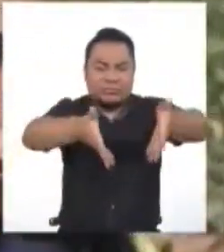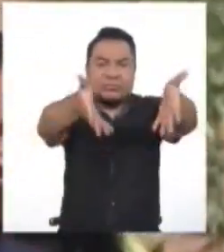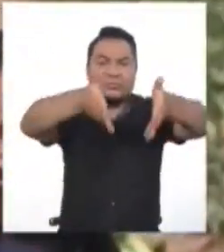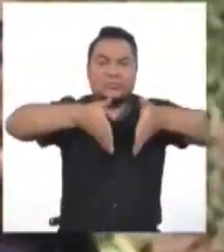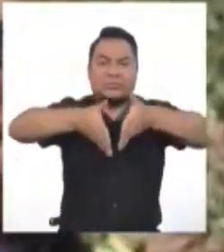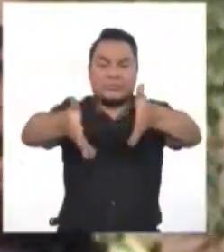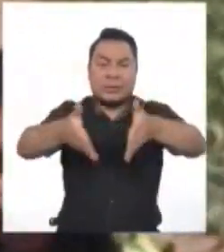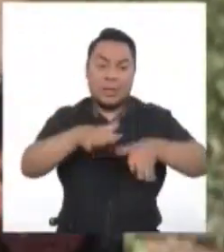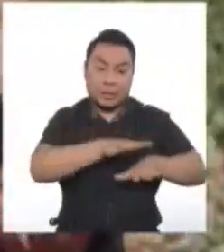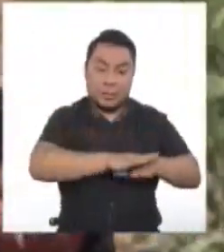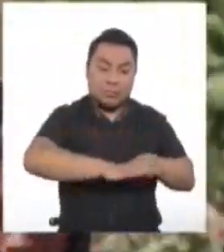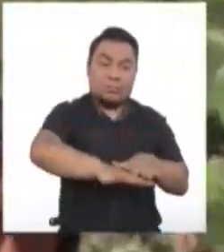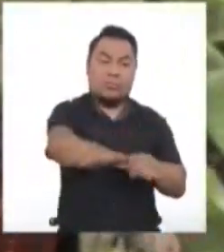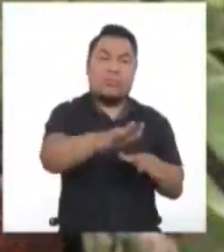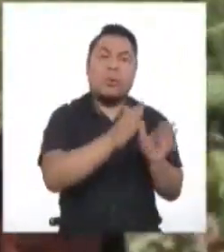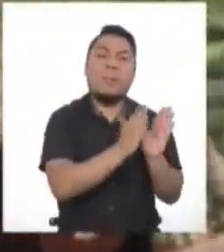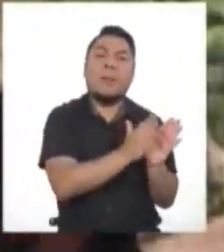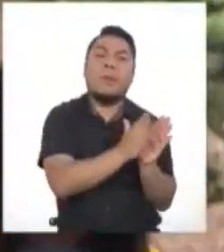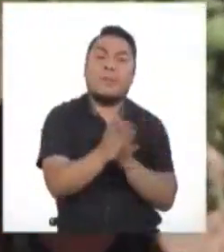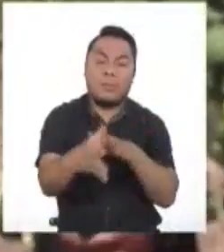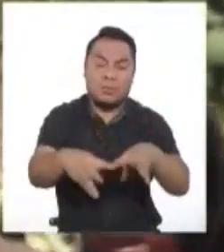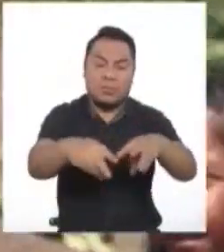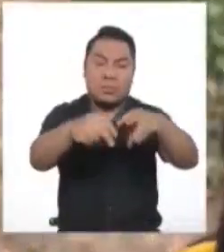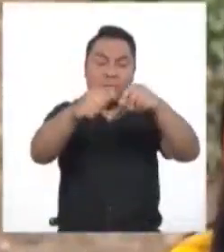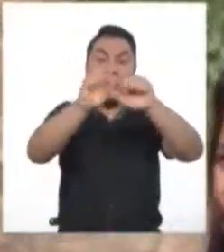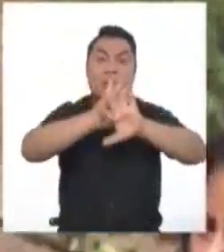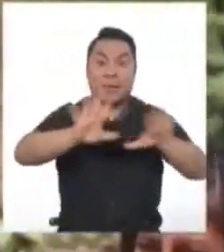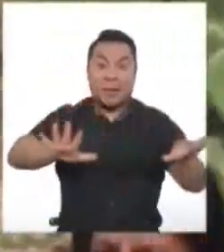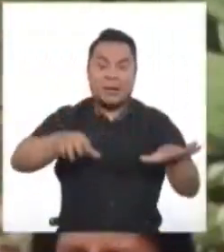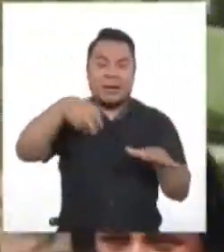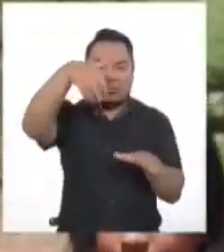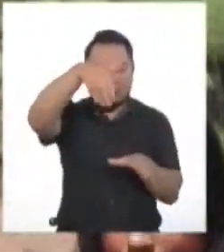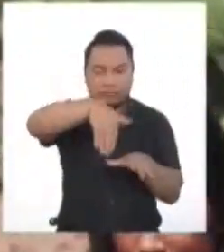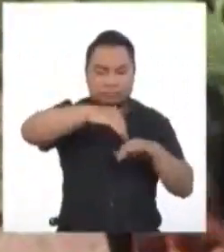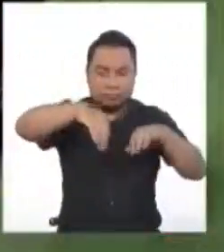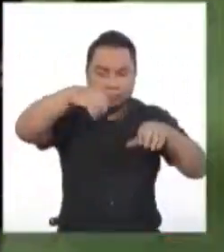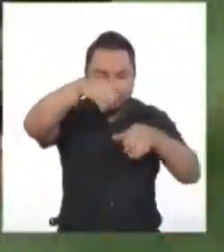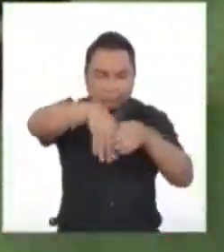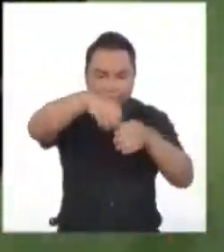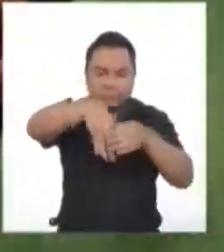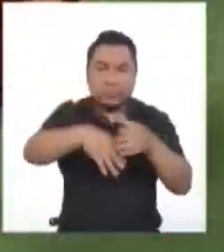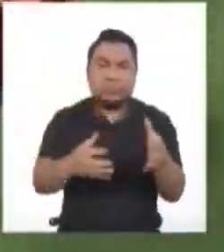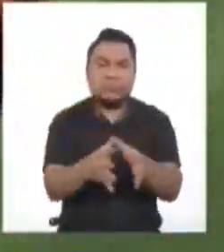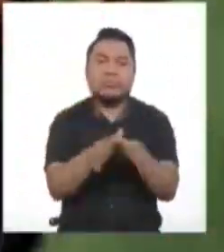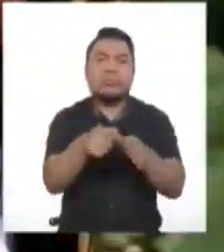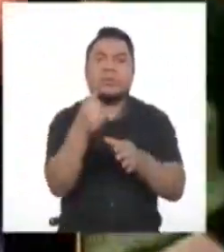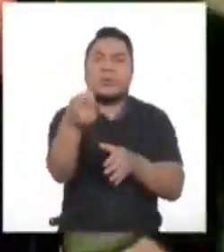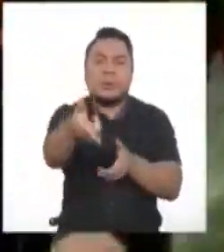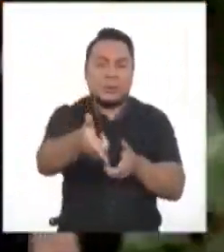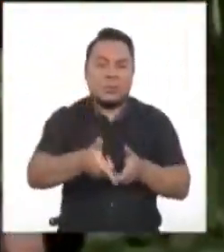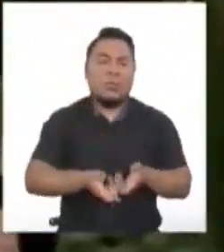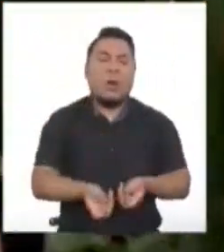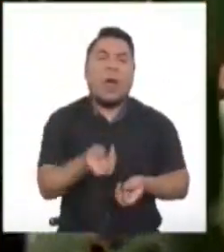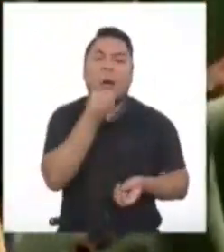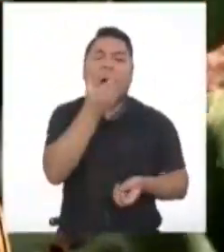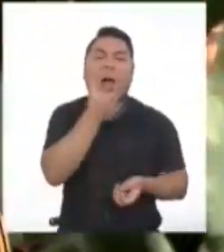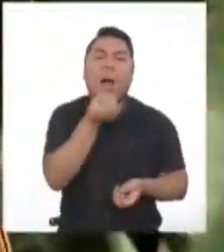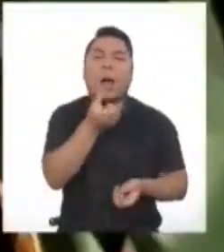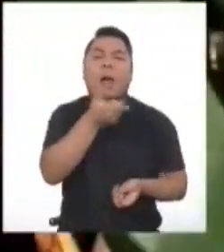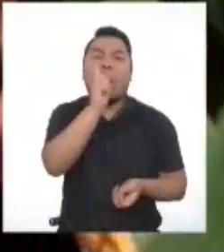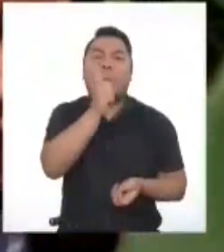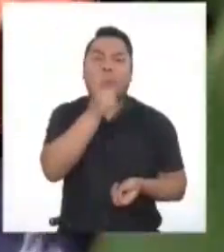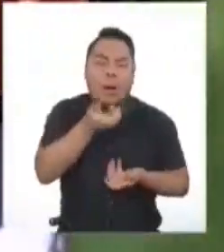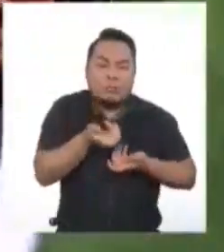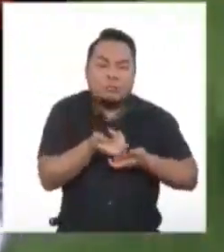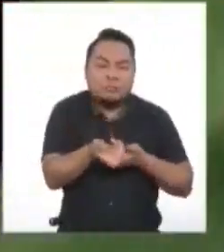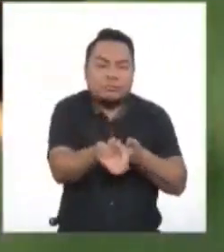preparación del suelo y luego una siembra y hay que dotarle de riego para así tener pues una cosecha que nos